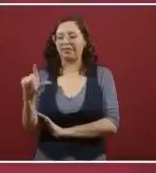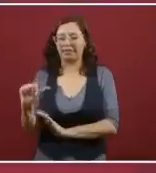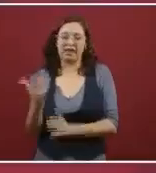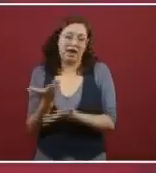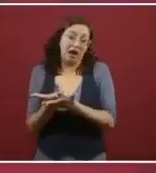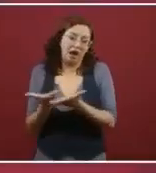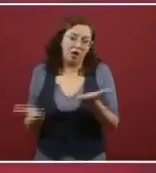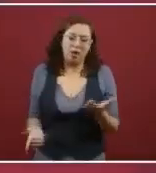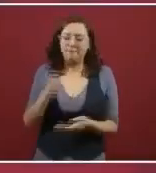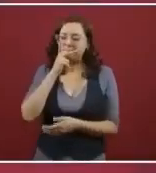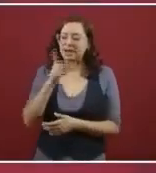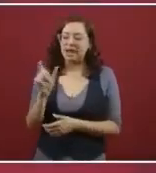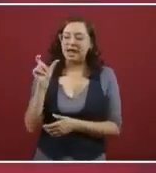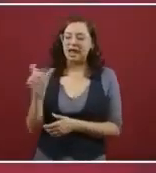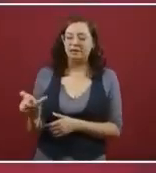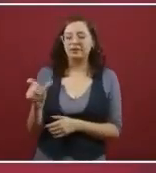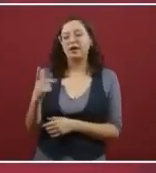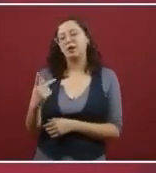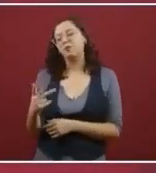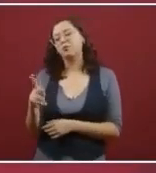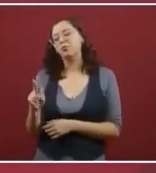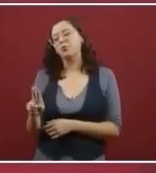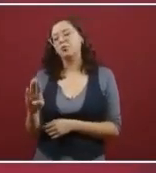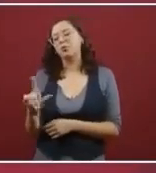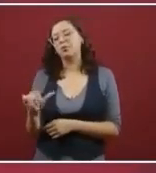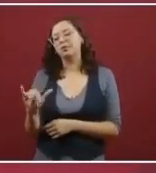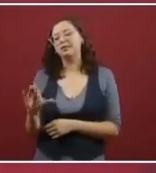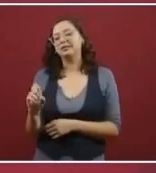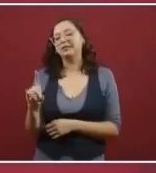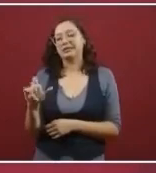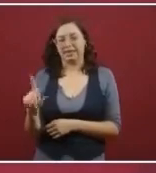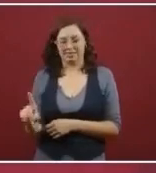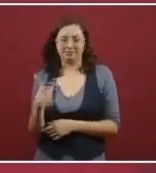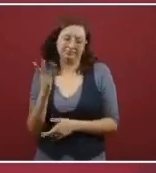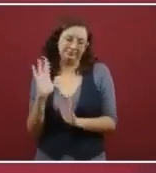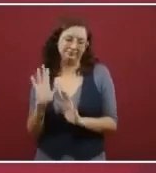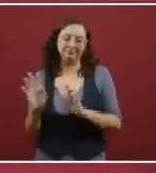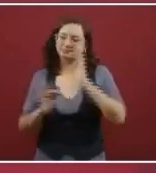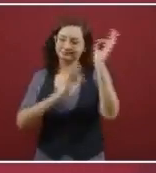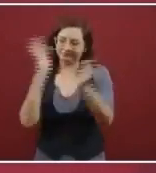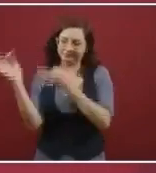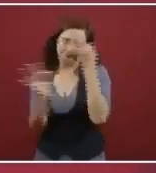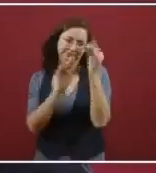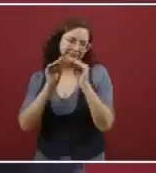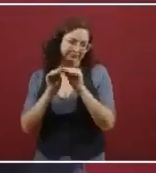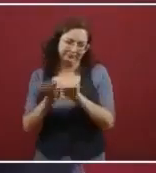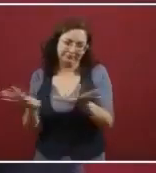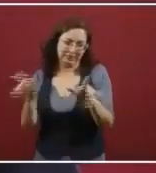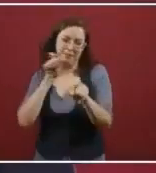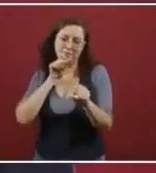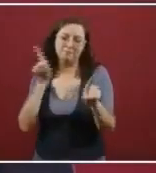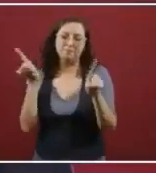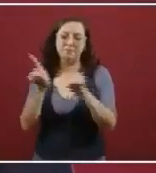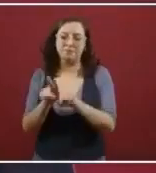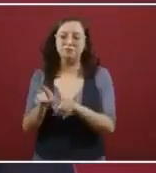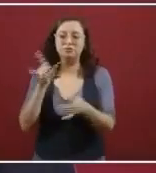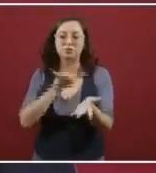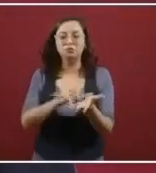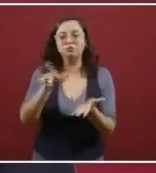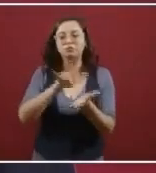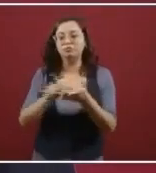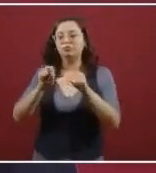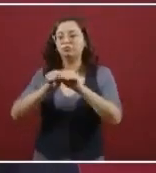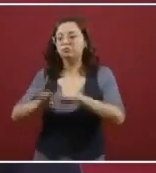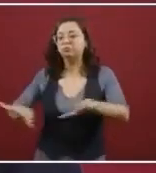para también apoyar medios, pero más que, bueno, cada periodista